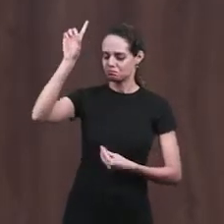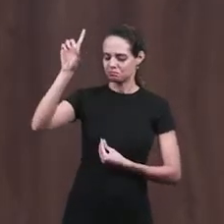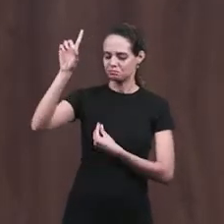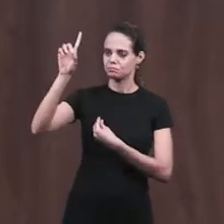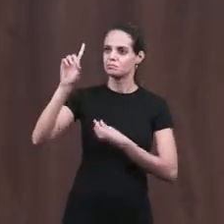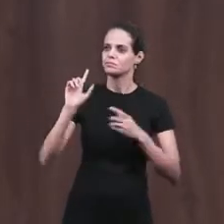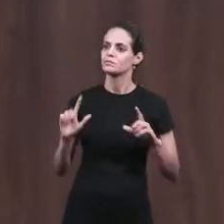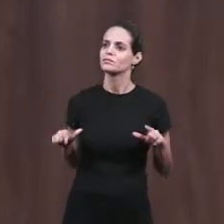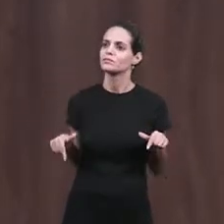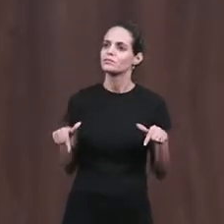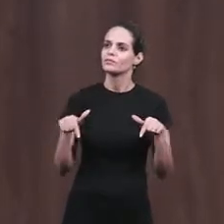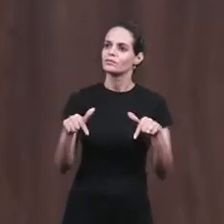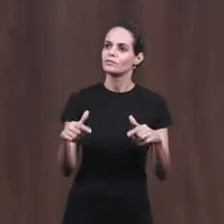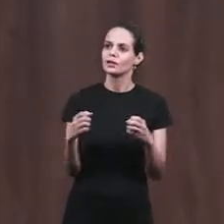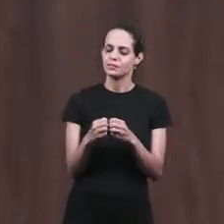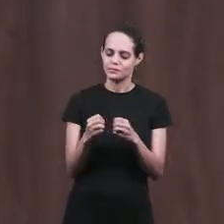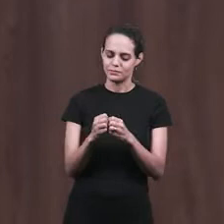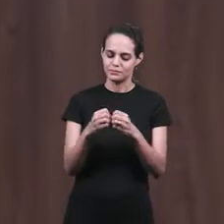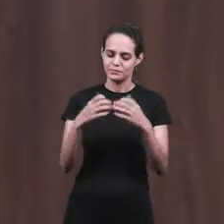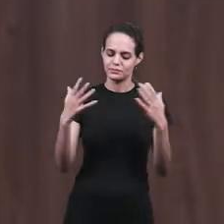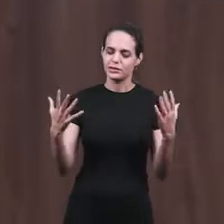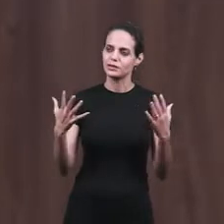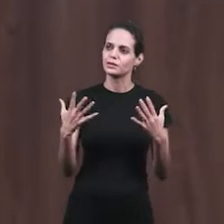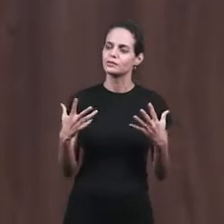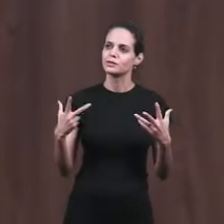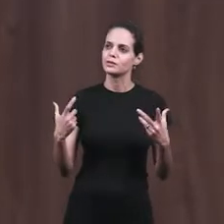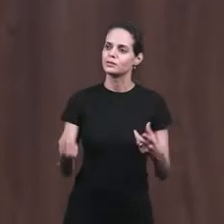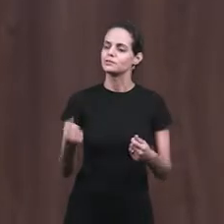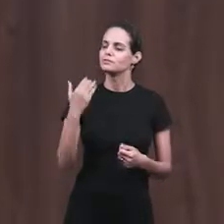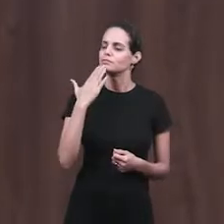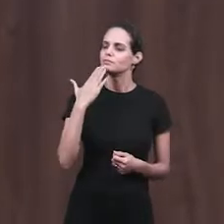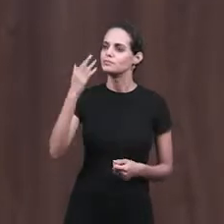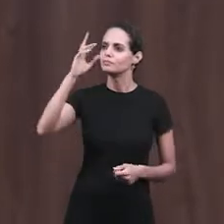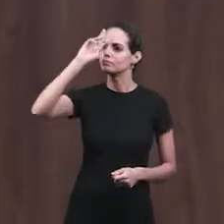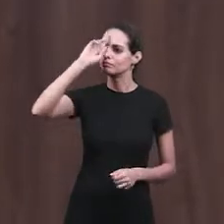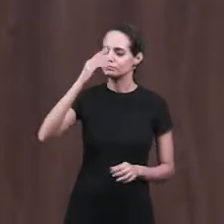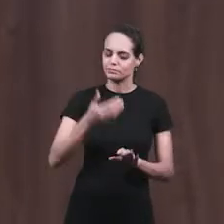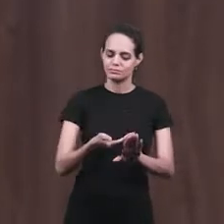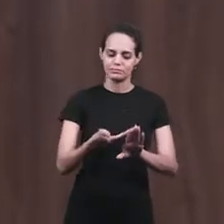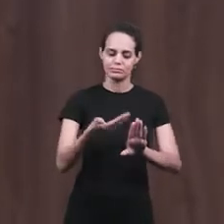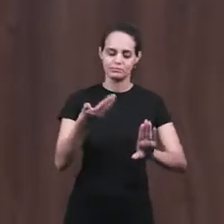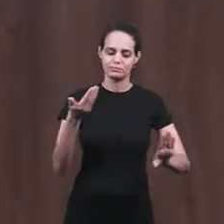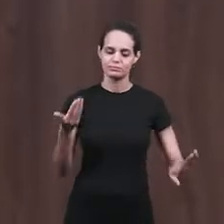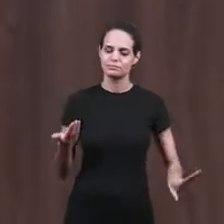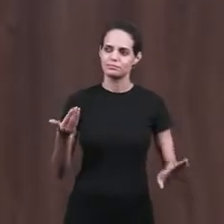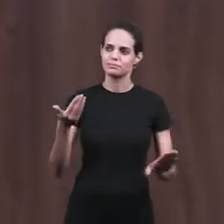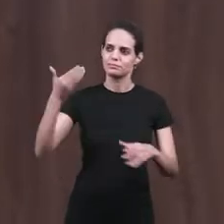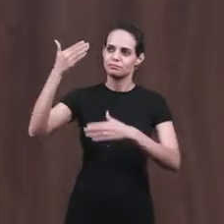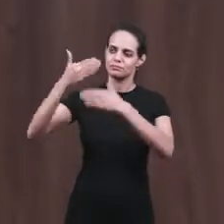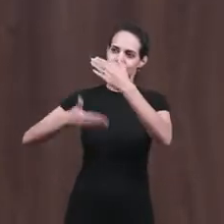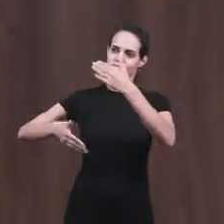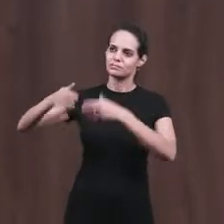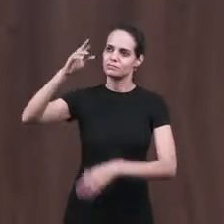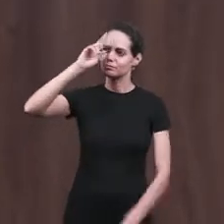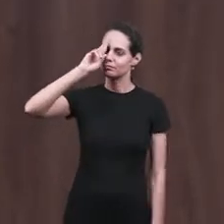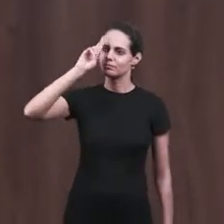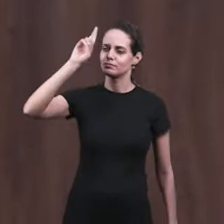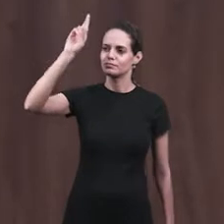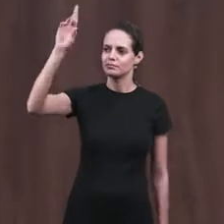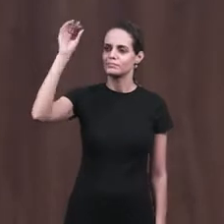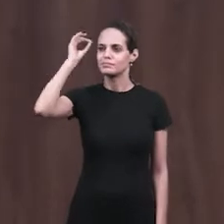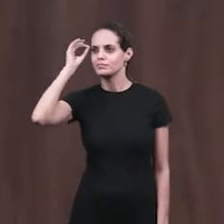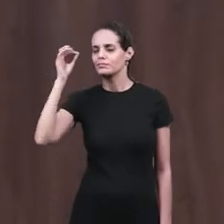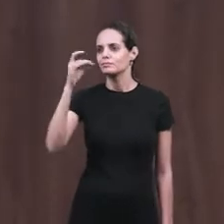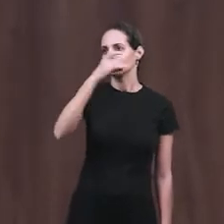opera milagros y maravillas. Y te pedimos, oh Dios, santifícanos en tu presencia. Llénanos con tu